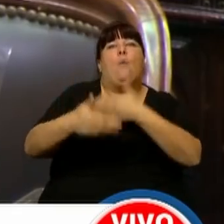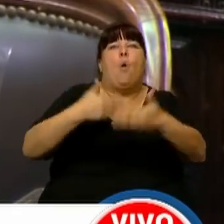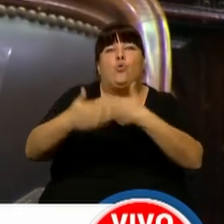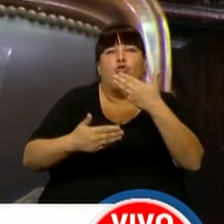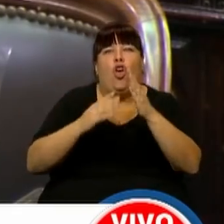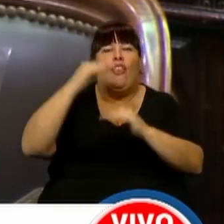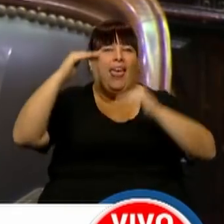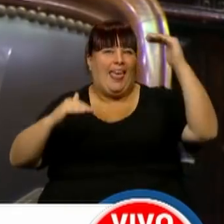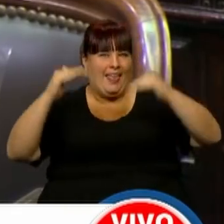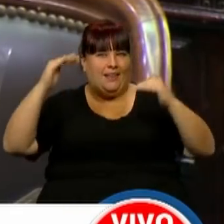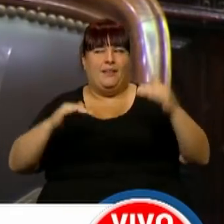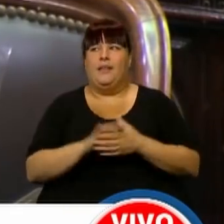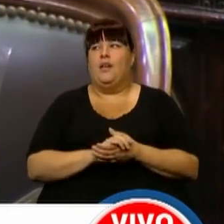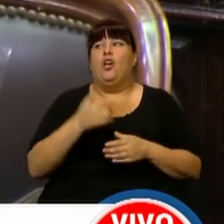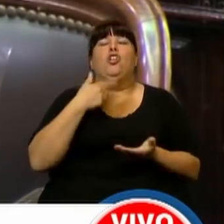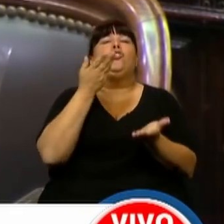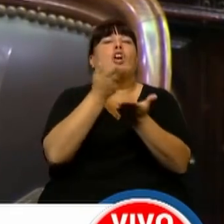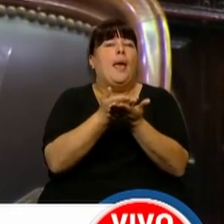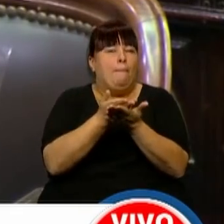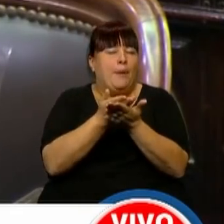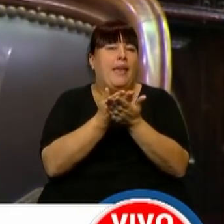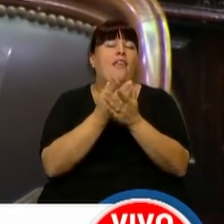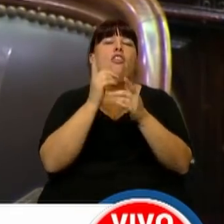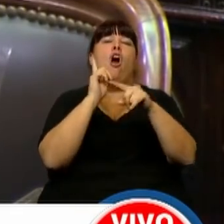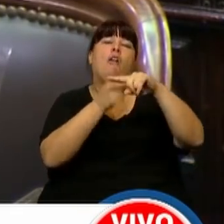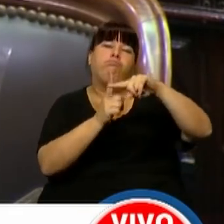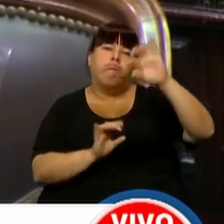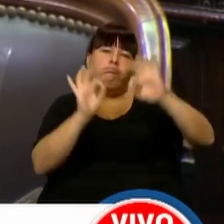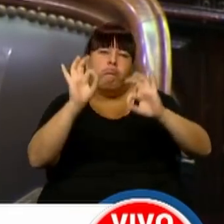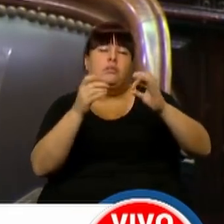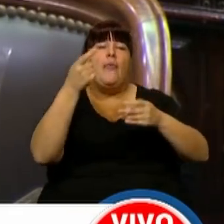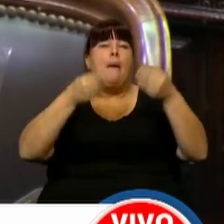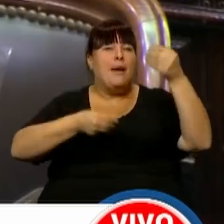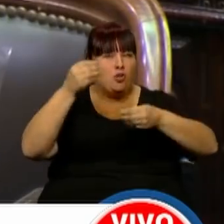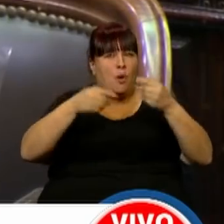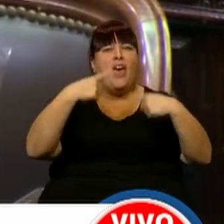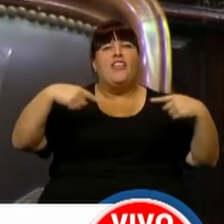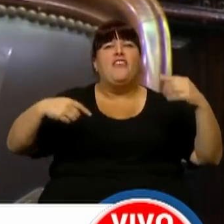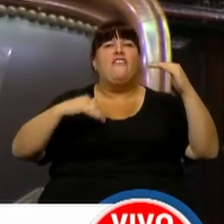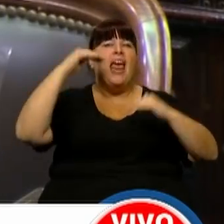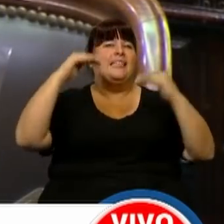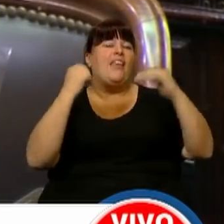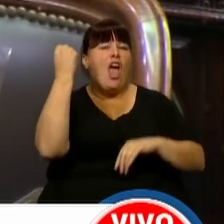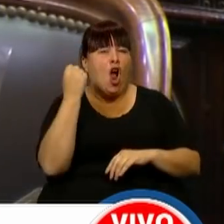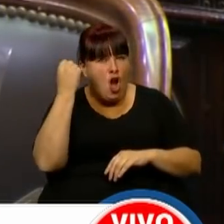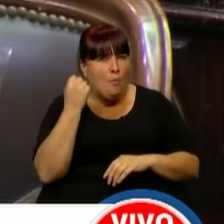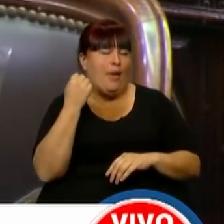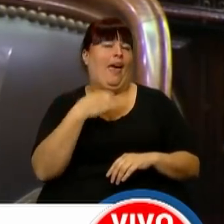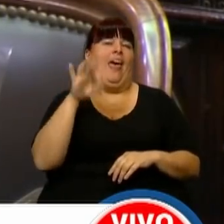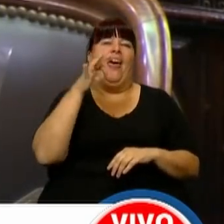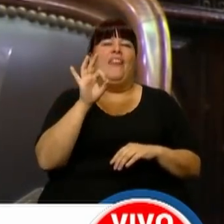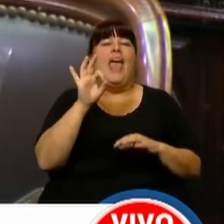principales variables. Lo que pedimos es que la estimación presupuestaria de las distintas variables macroeconómicas tenga